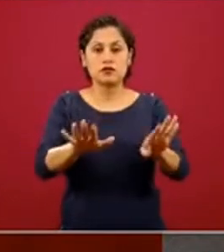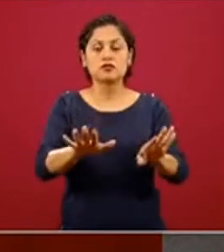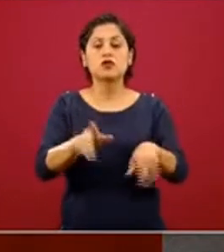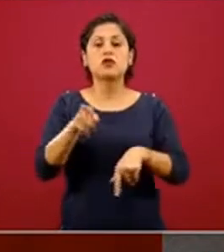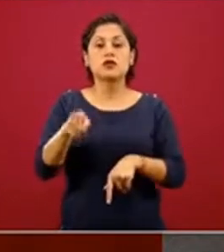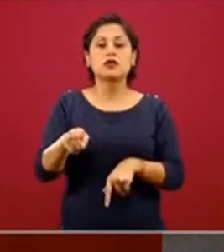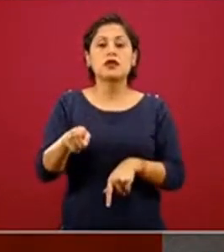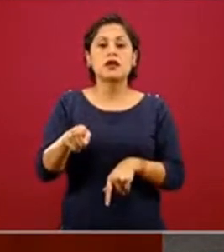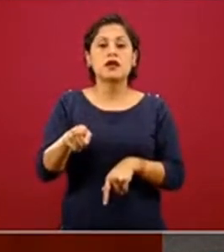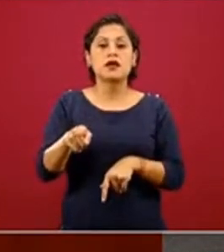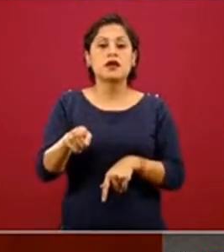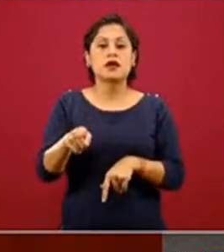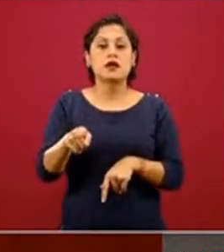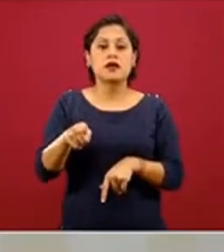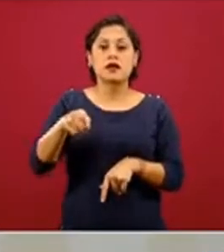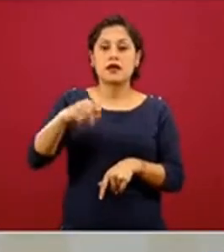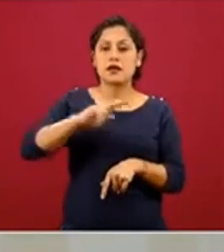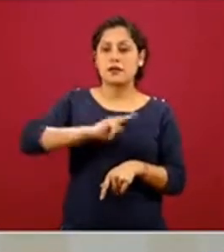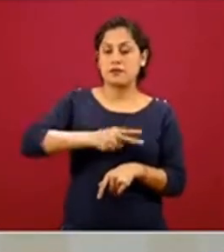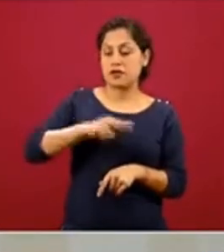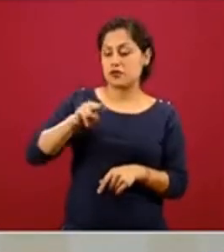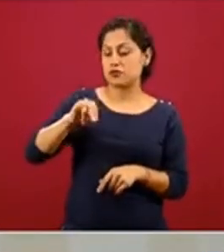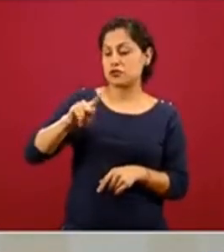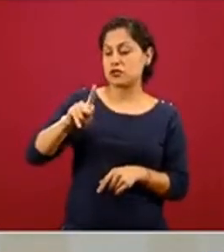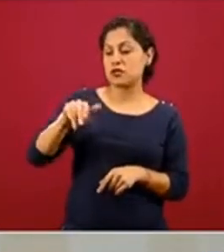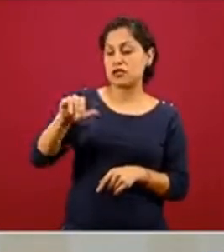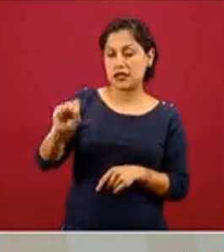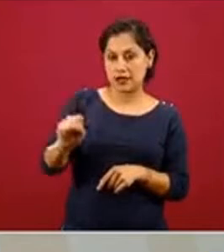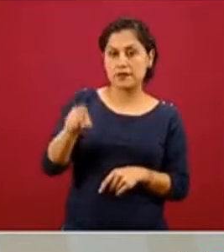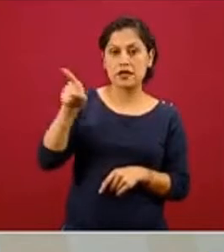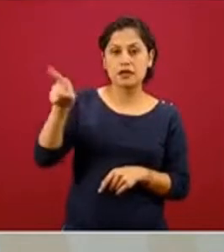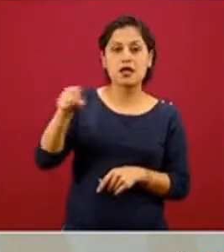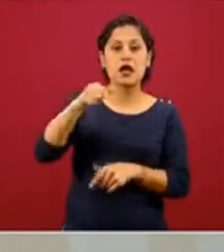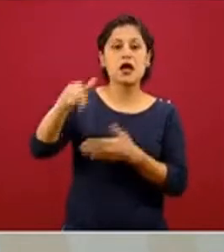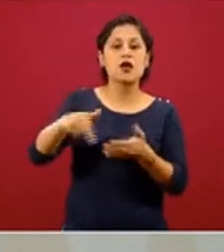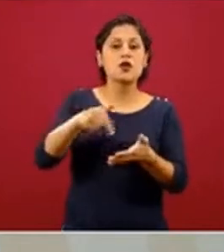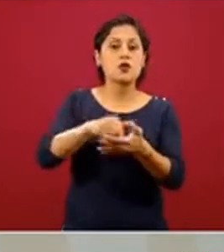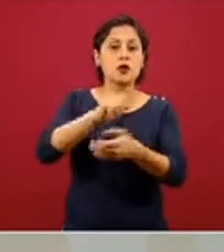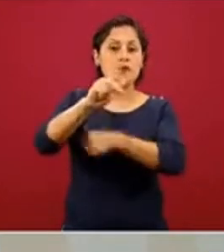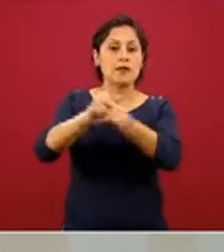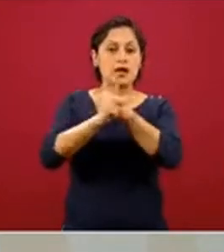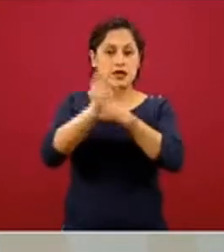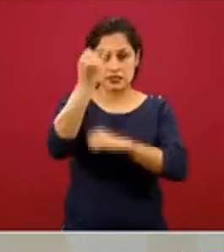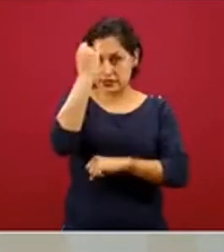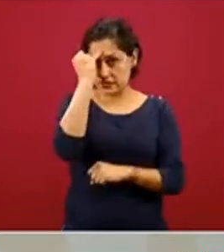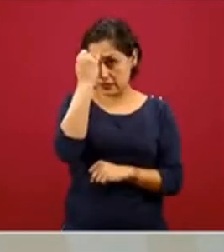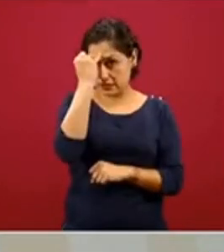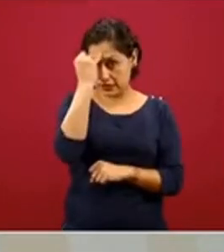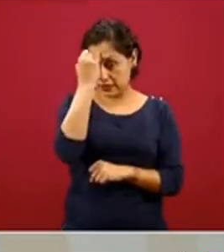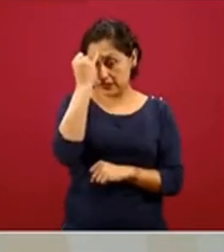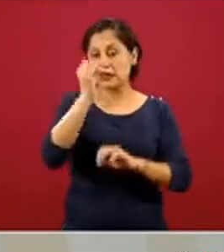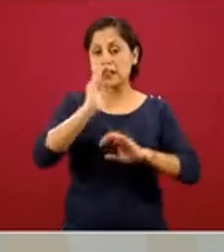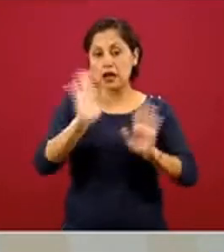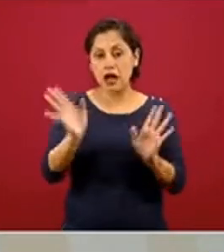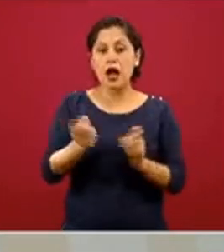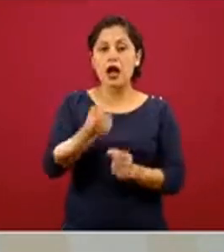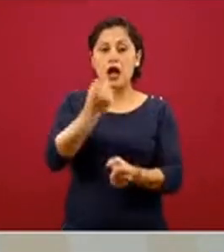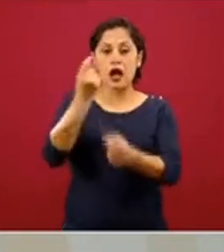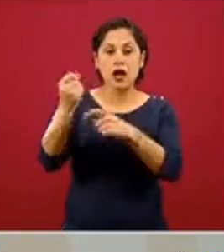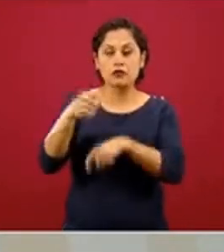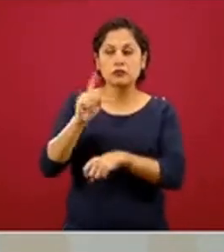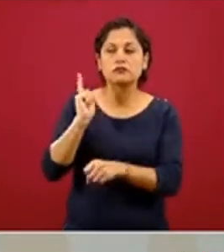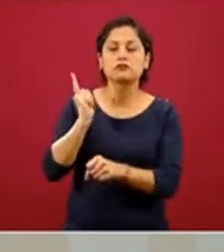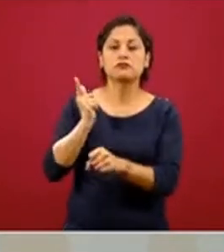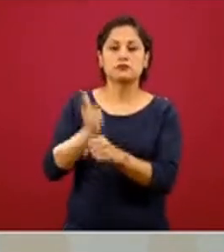virus Nipah, esta enfermedad, en la India, ¿no? Algunos medios han asociado la presencia inclusive